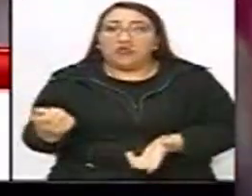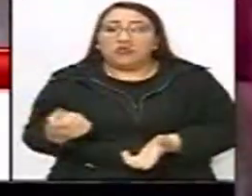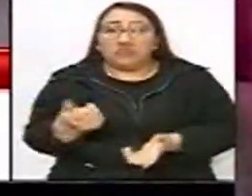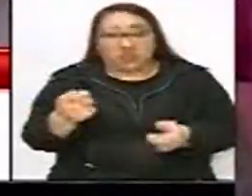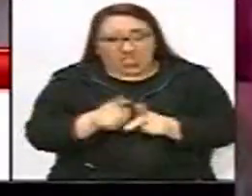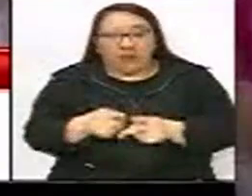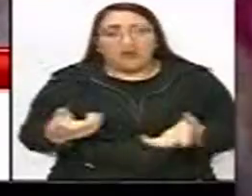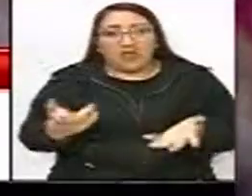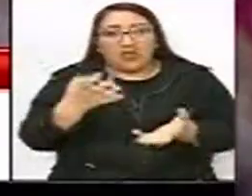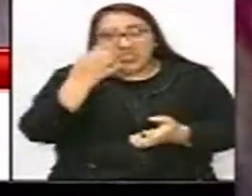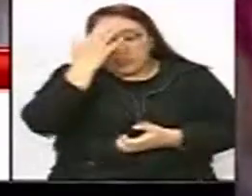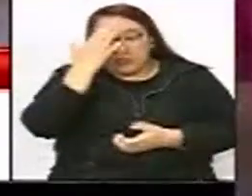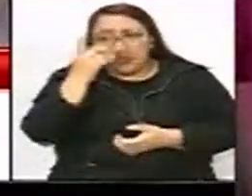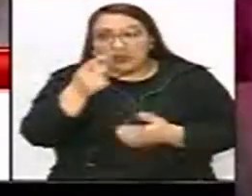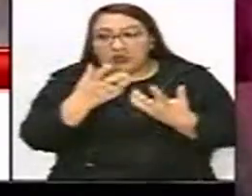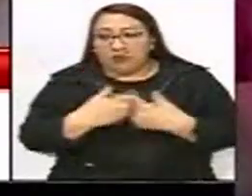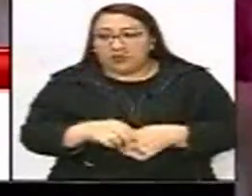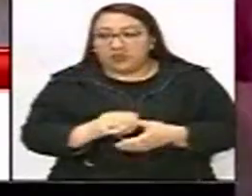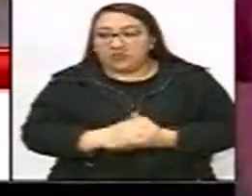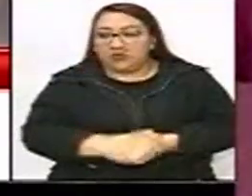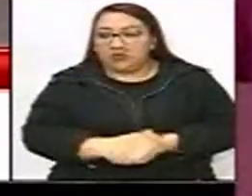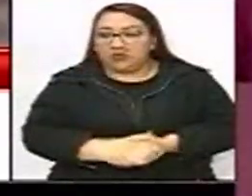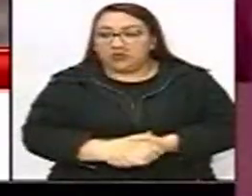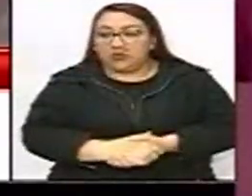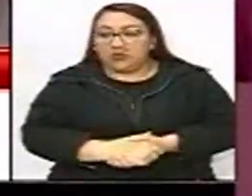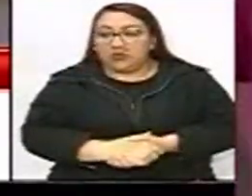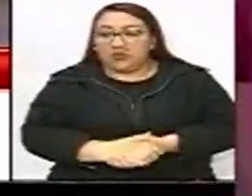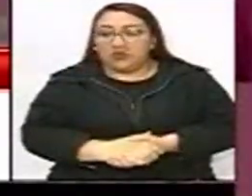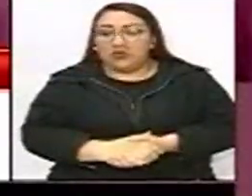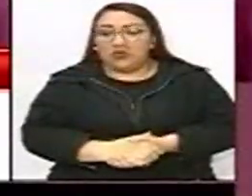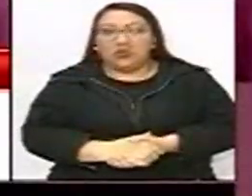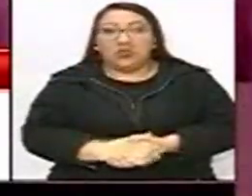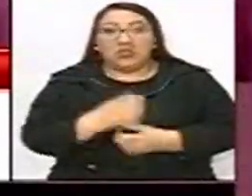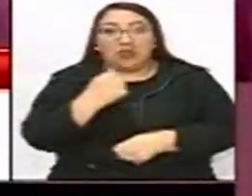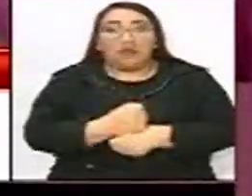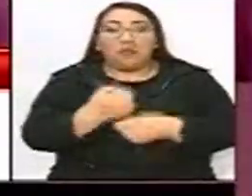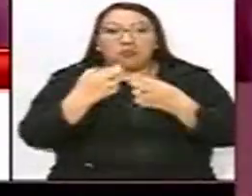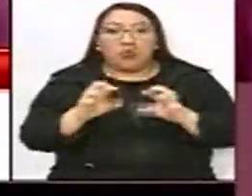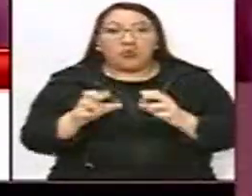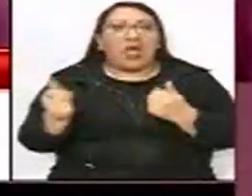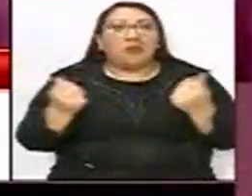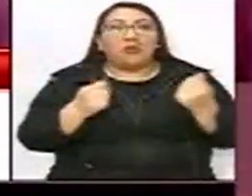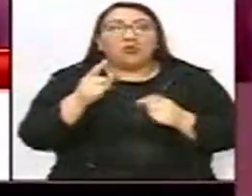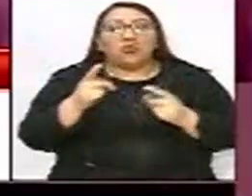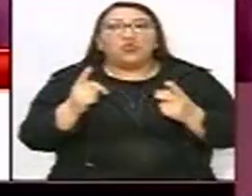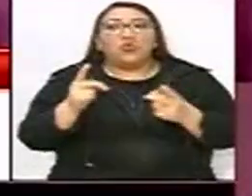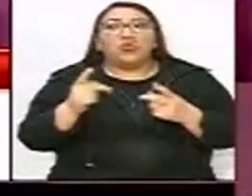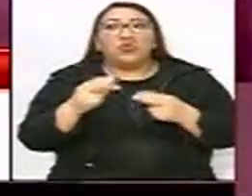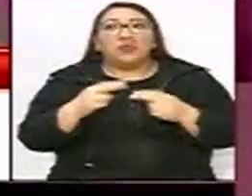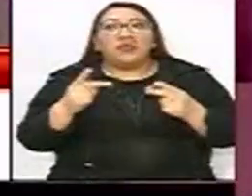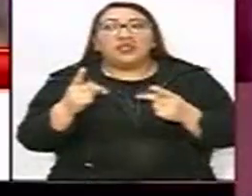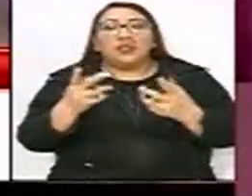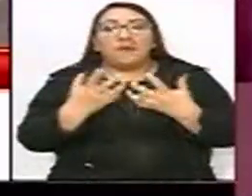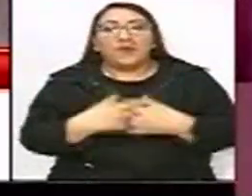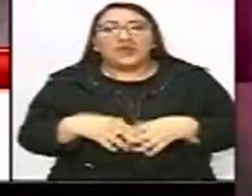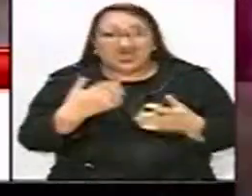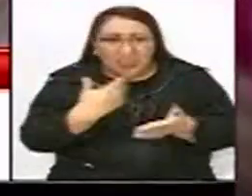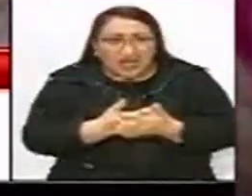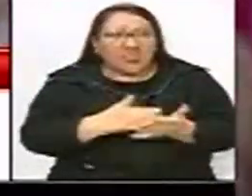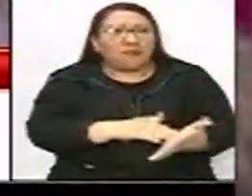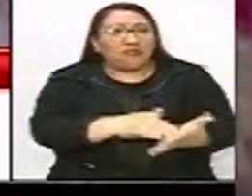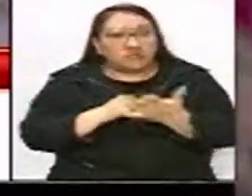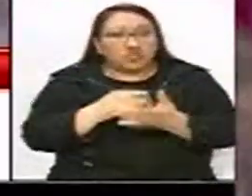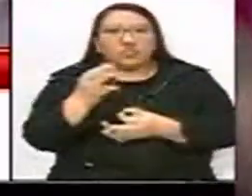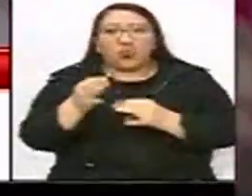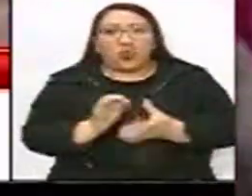SER también. Es una empresa, es una obra pública administrada por un privado. Deben mostrar